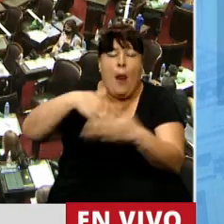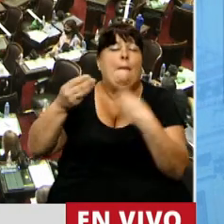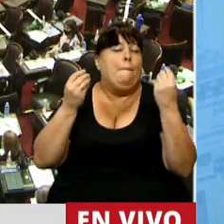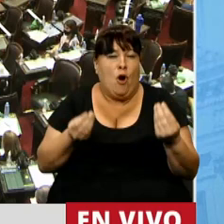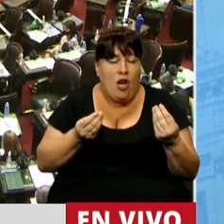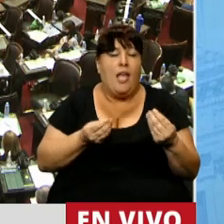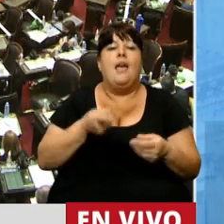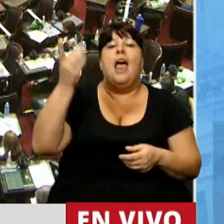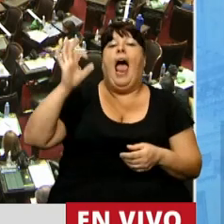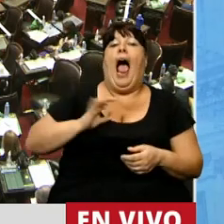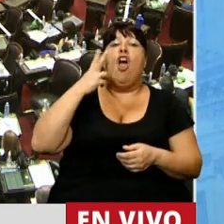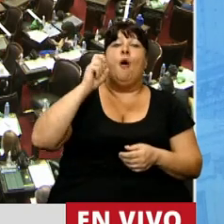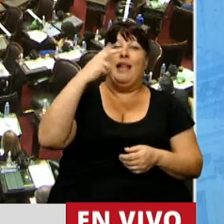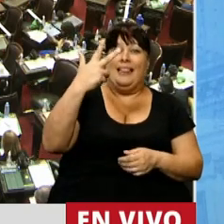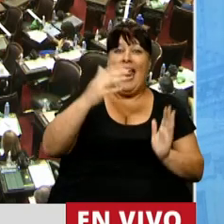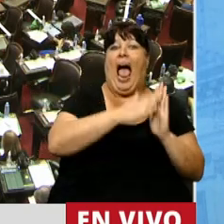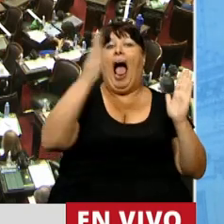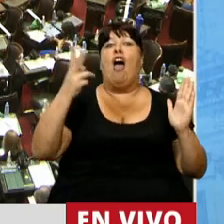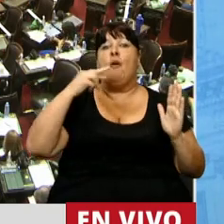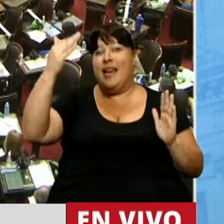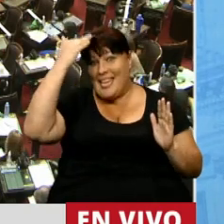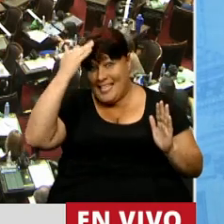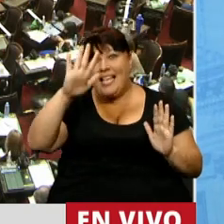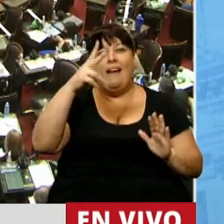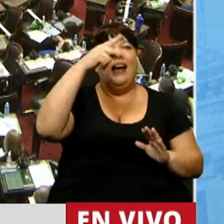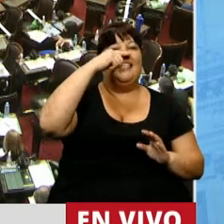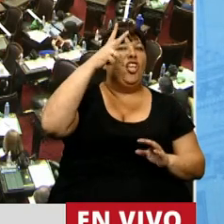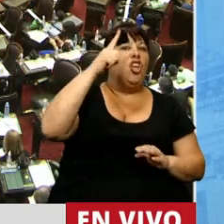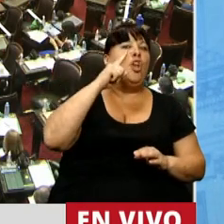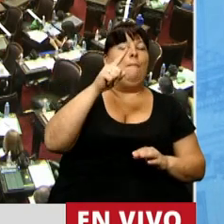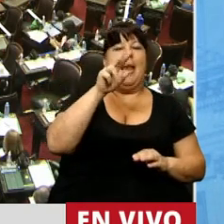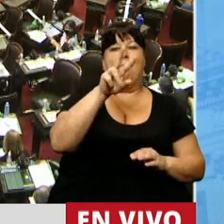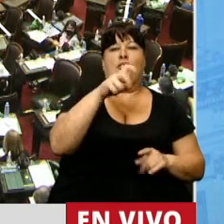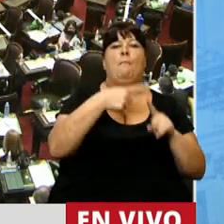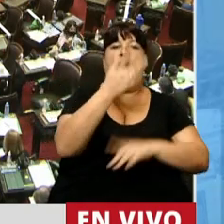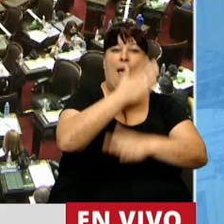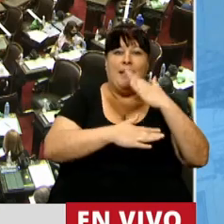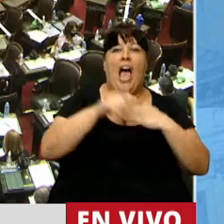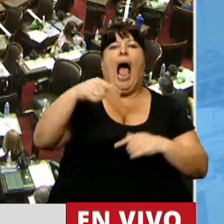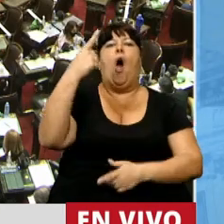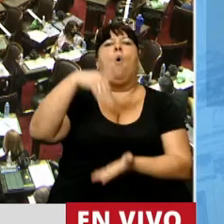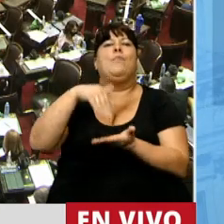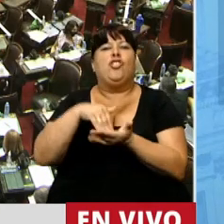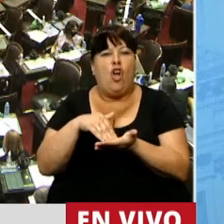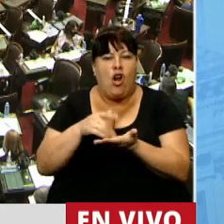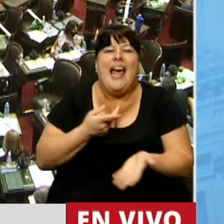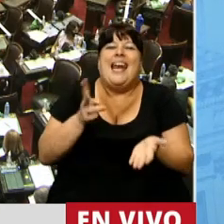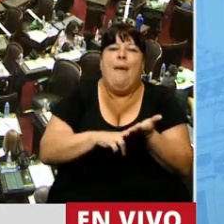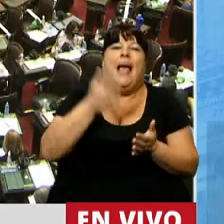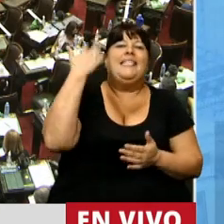qué? Porque del 2003 al 2015 pasamos de 78.000 pensiones por invalidez a 1 millón. Repito,